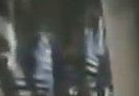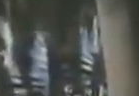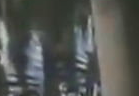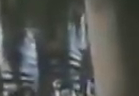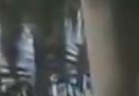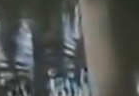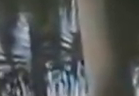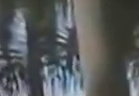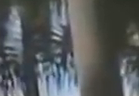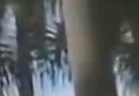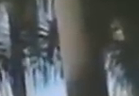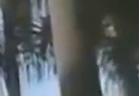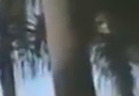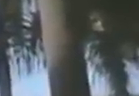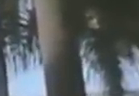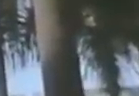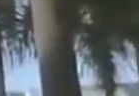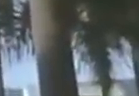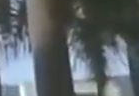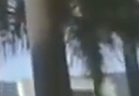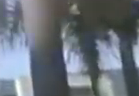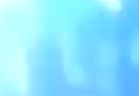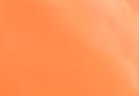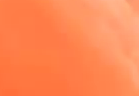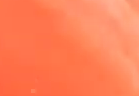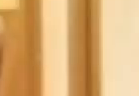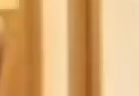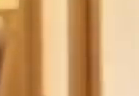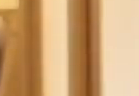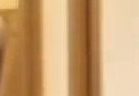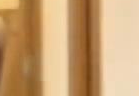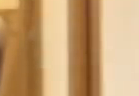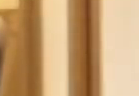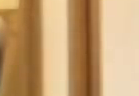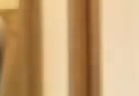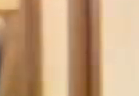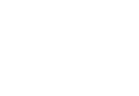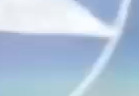himnos y bandera nacional.